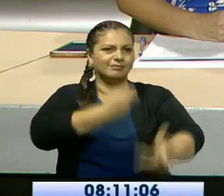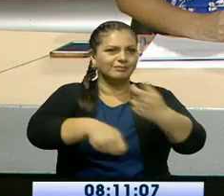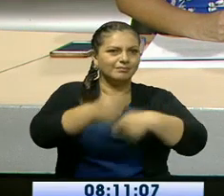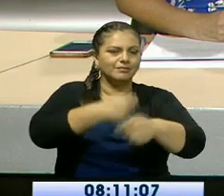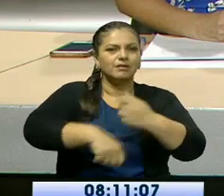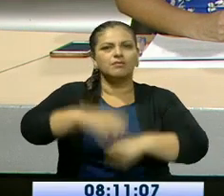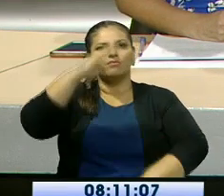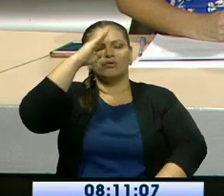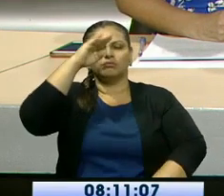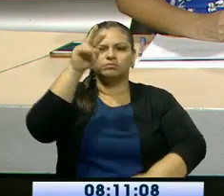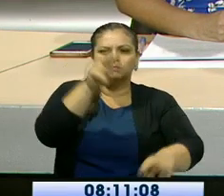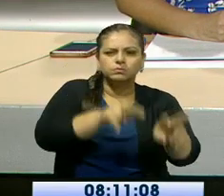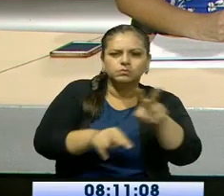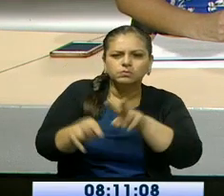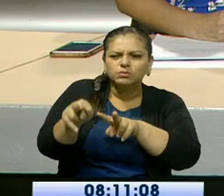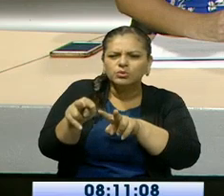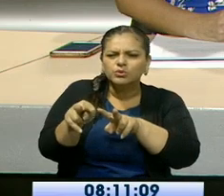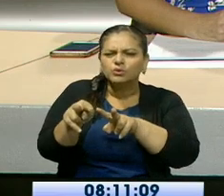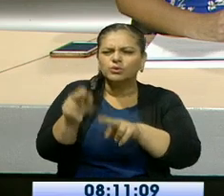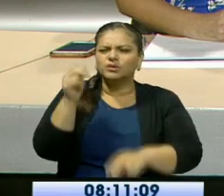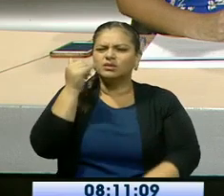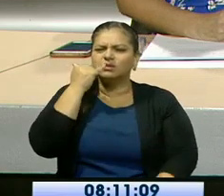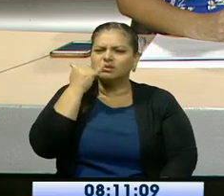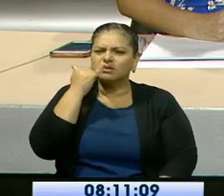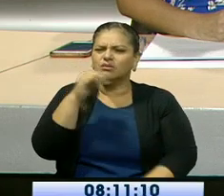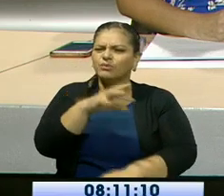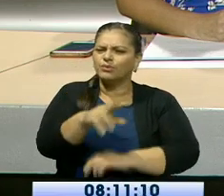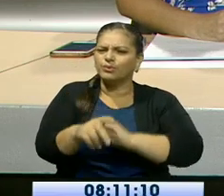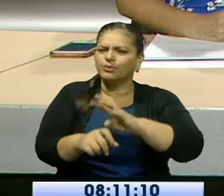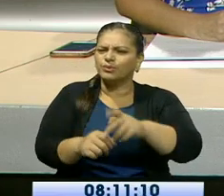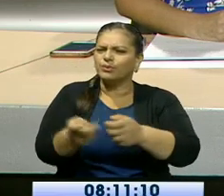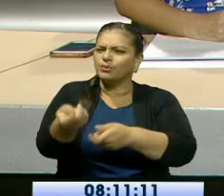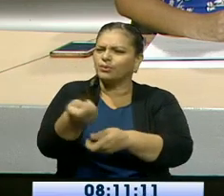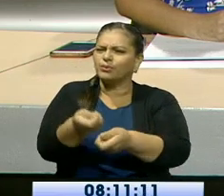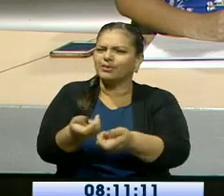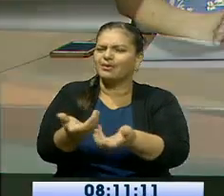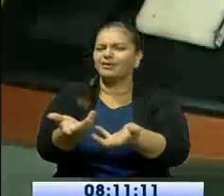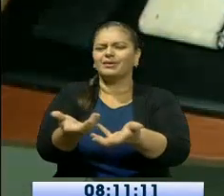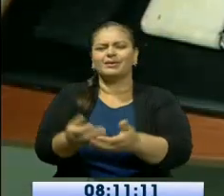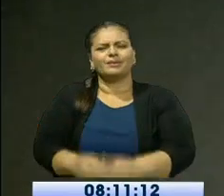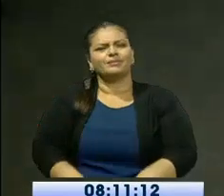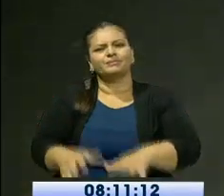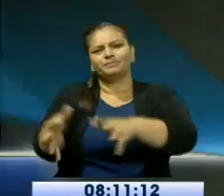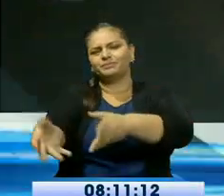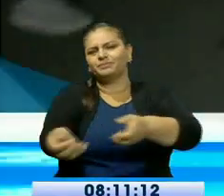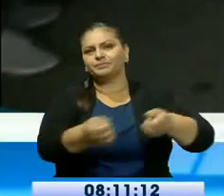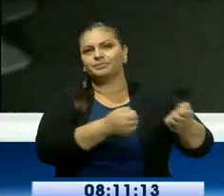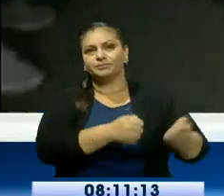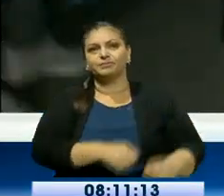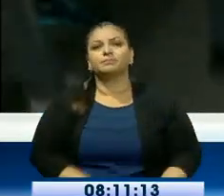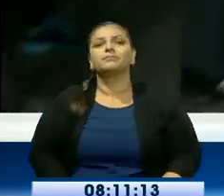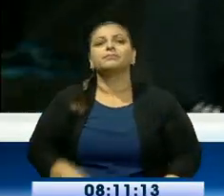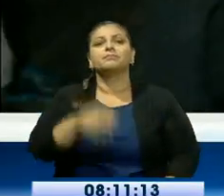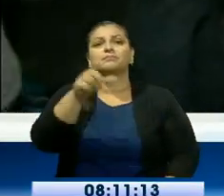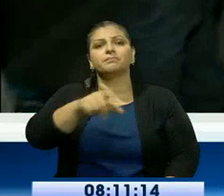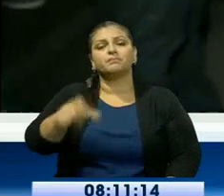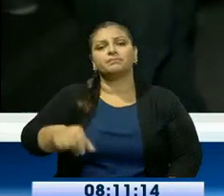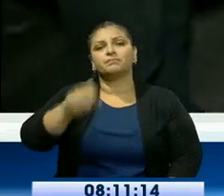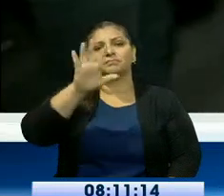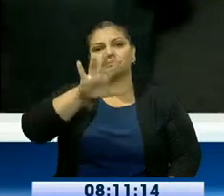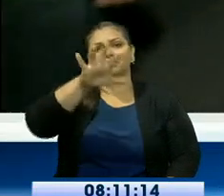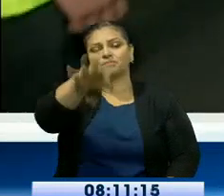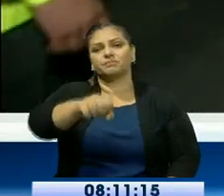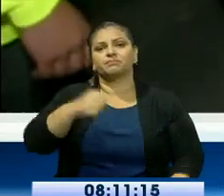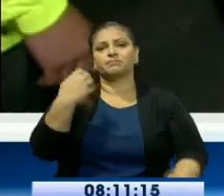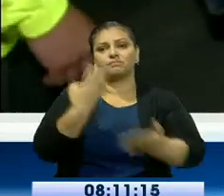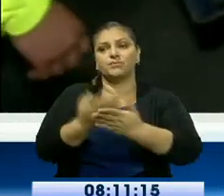aparentemente robados. Durante los operativos, los agentes detuvieron a 5 personas por el delito de receptación. Por